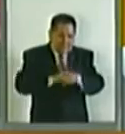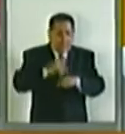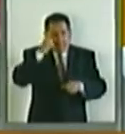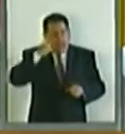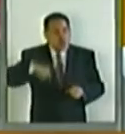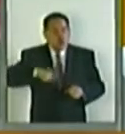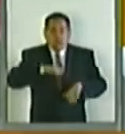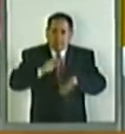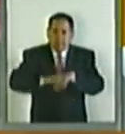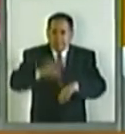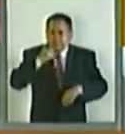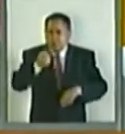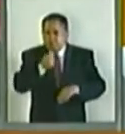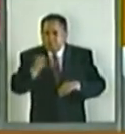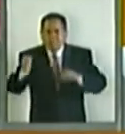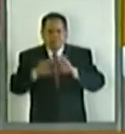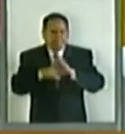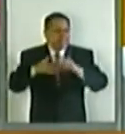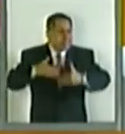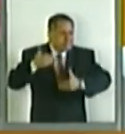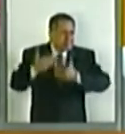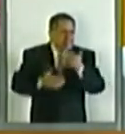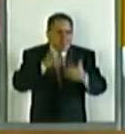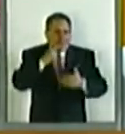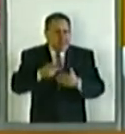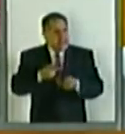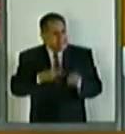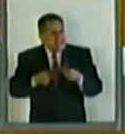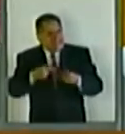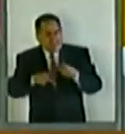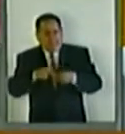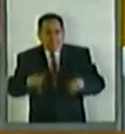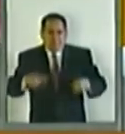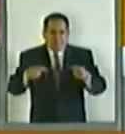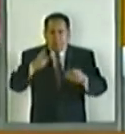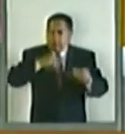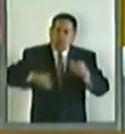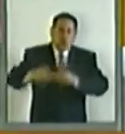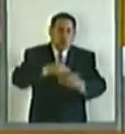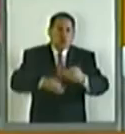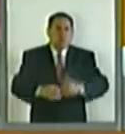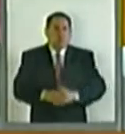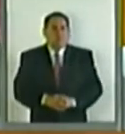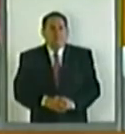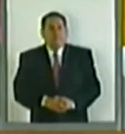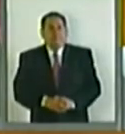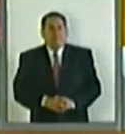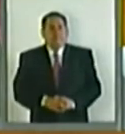seamos más eficientes, para que se genere mayor derrama económica para todos.